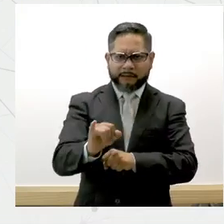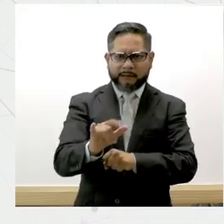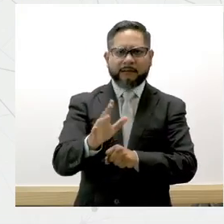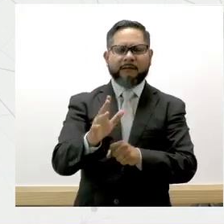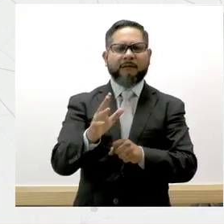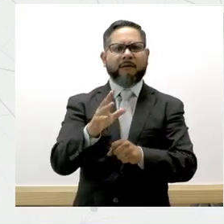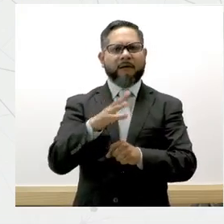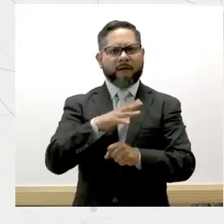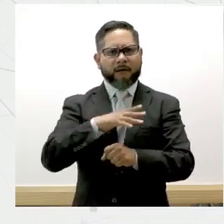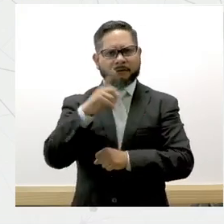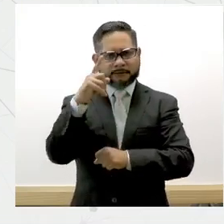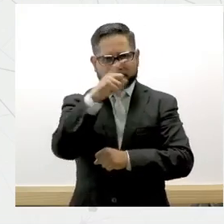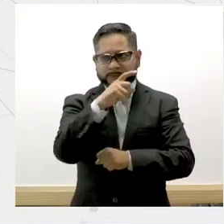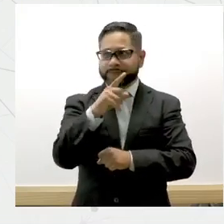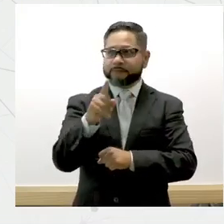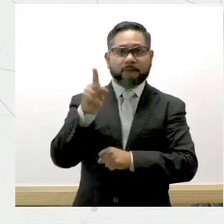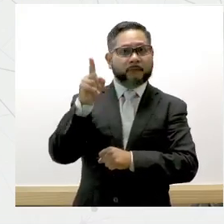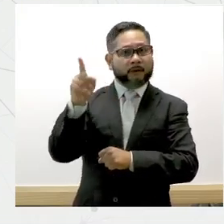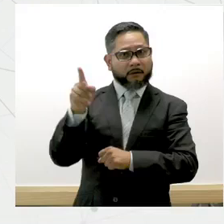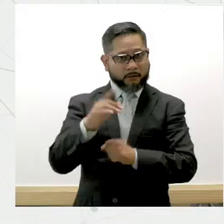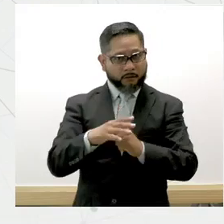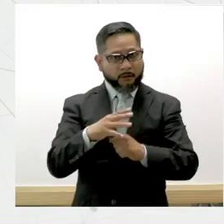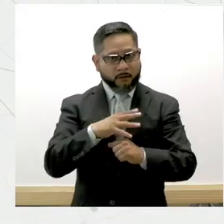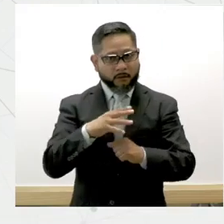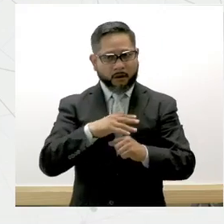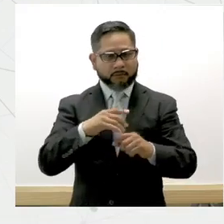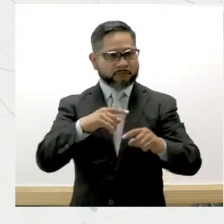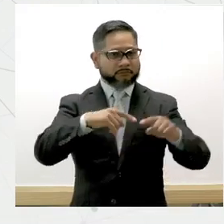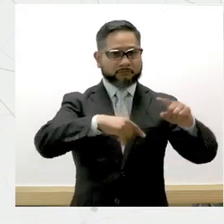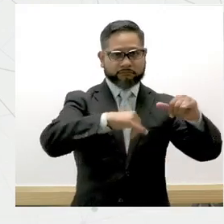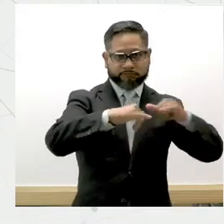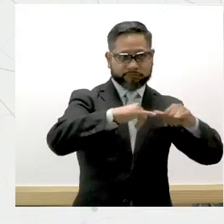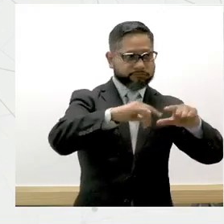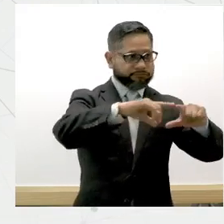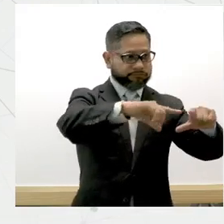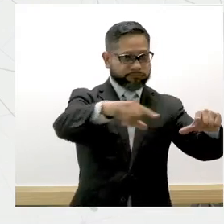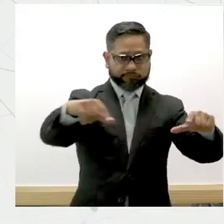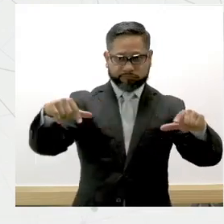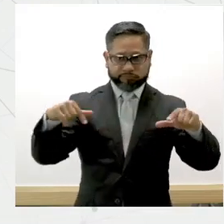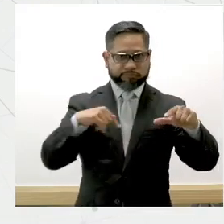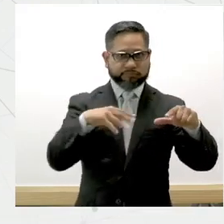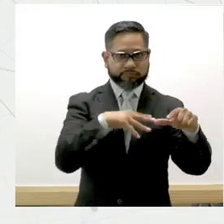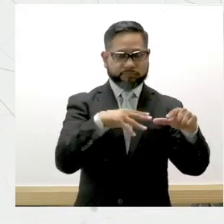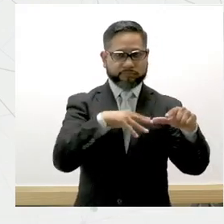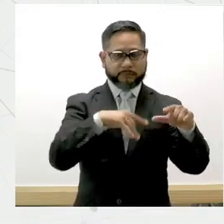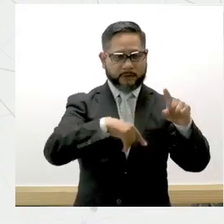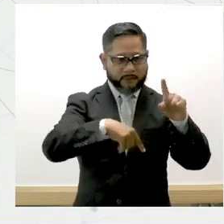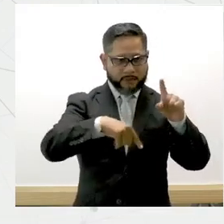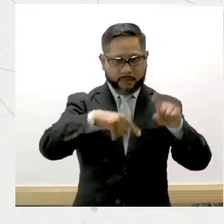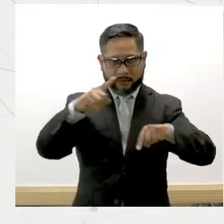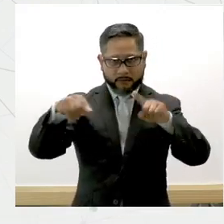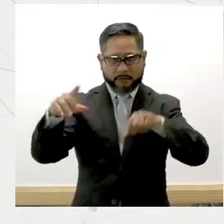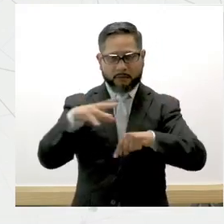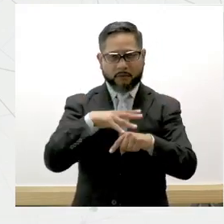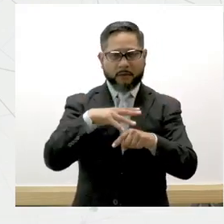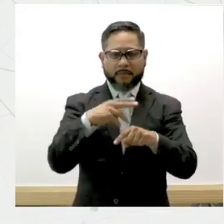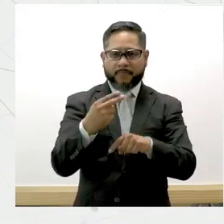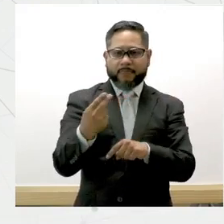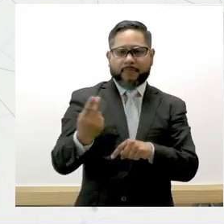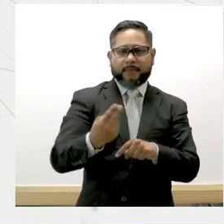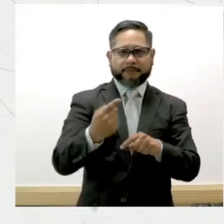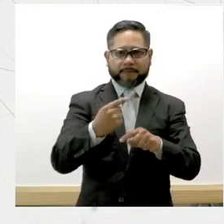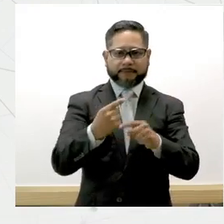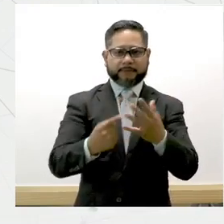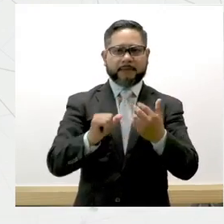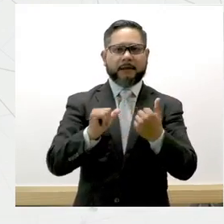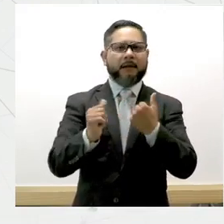como es el español, que tenemos distintos niveles territoriales y que efectivamente nos conlleva a esa necesidad. Es un alcance muy